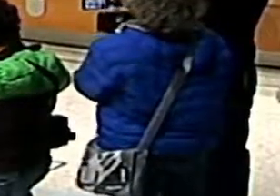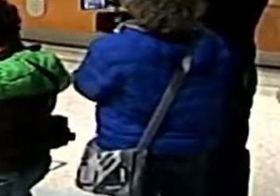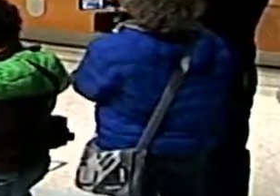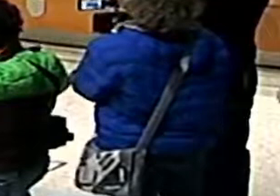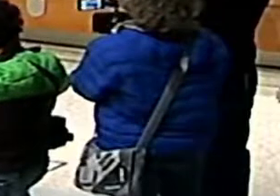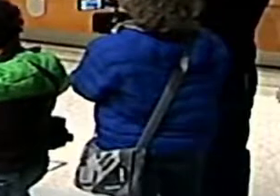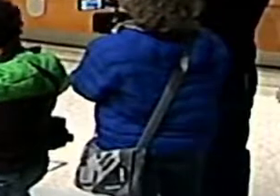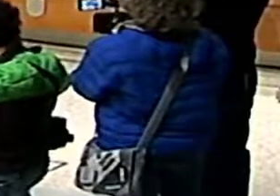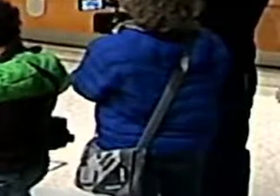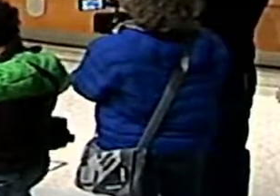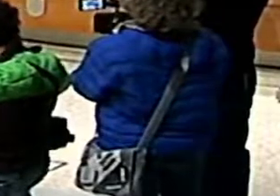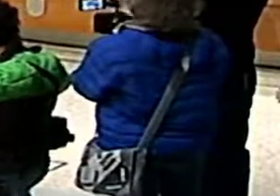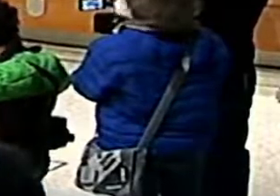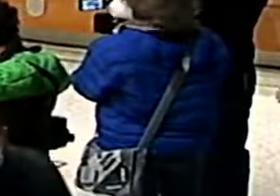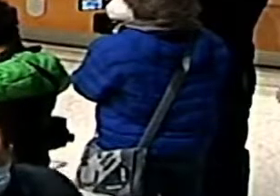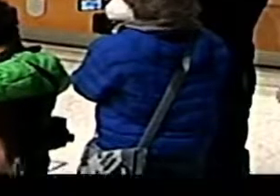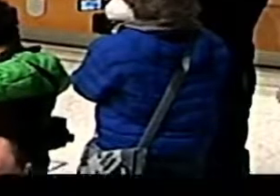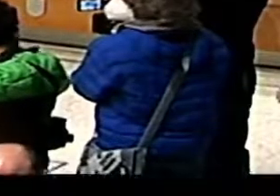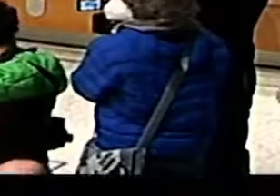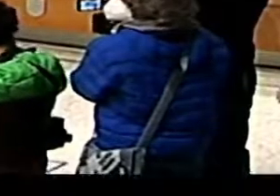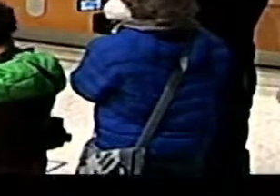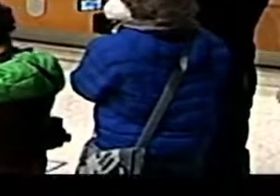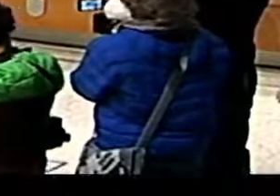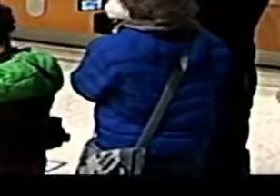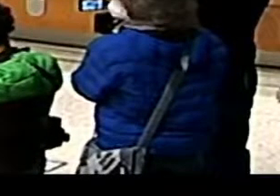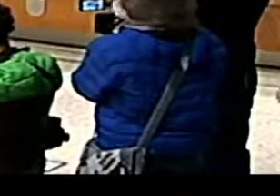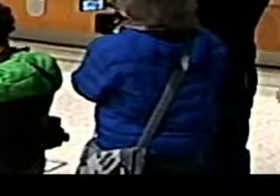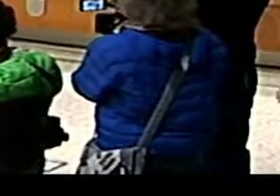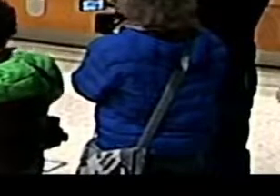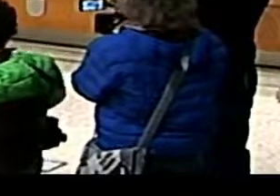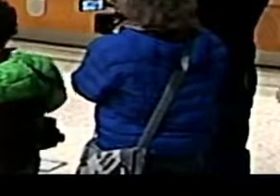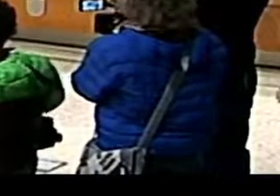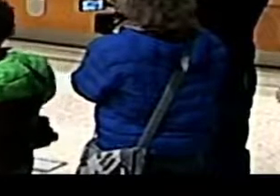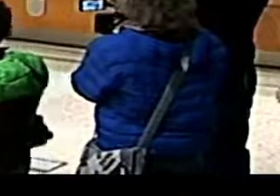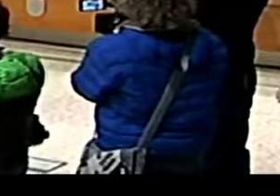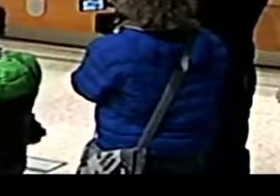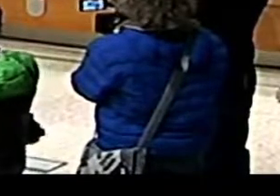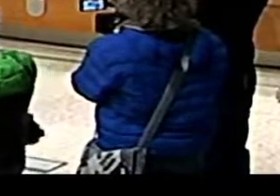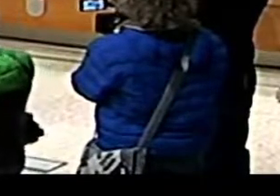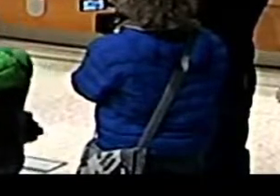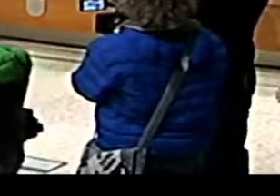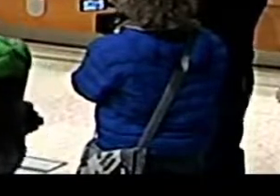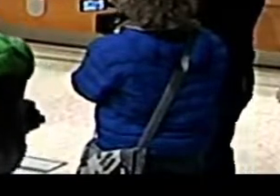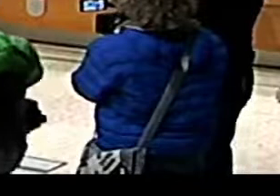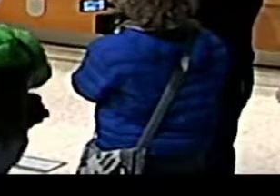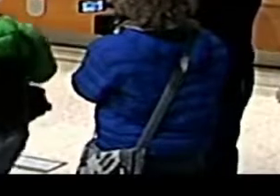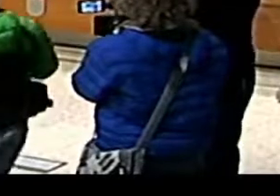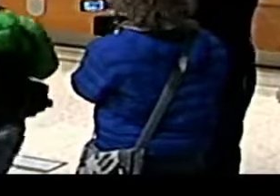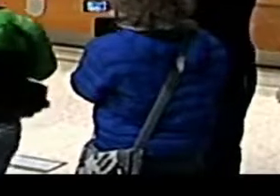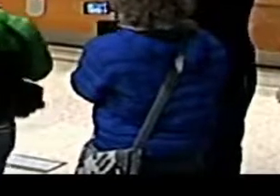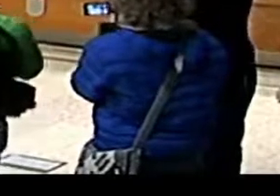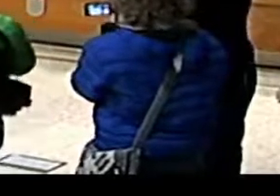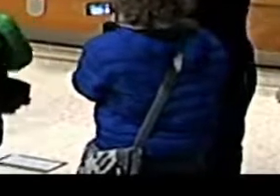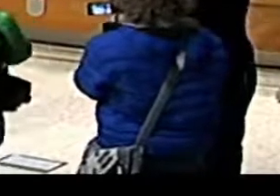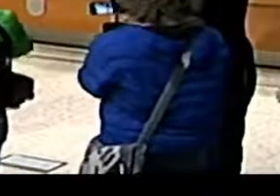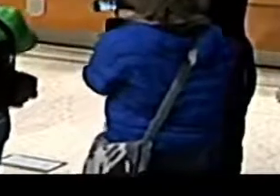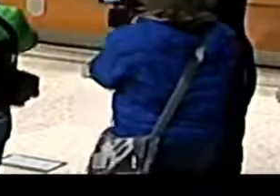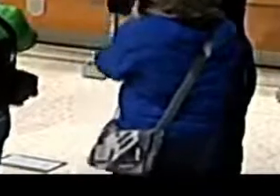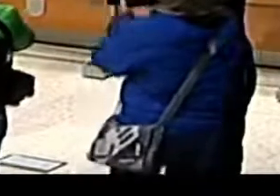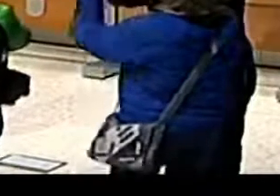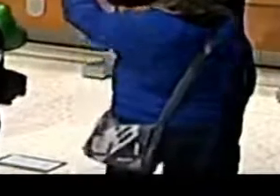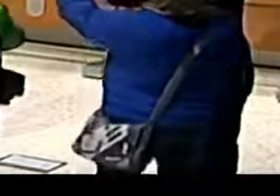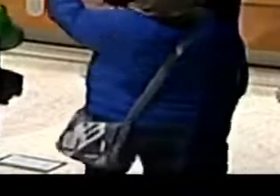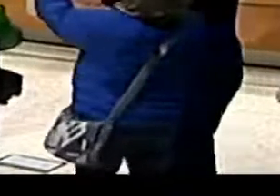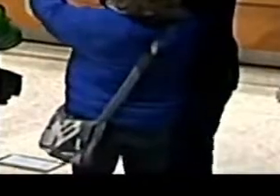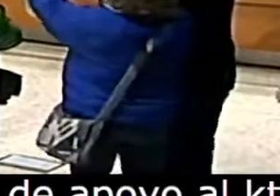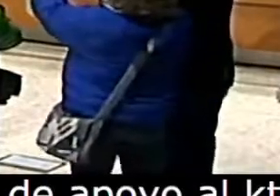Buenos días. Comienza el acto de firma del documento de apoyo al convenio suscrito entre la Administración General